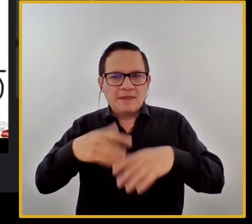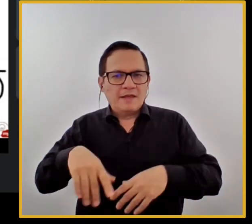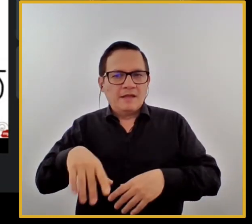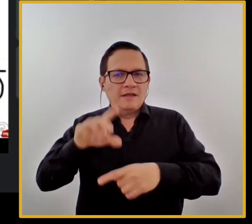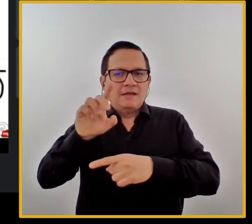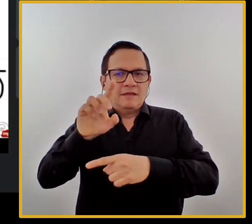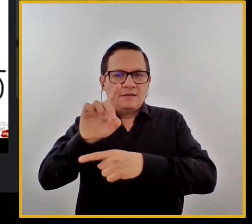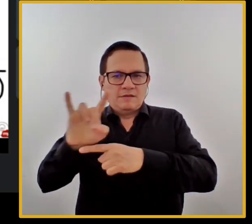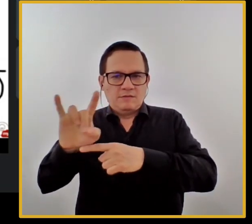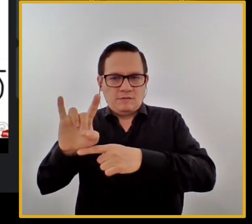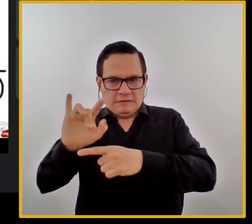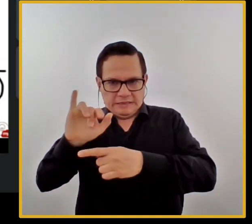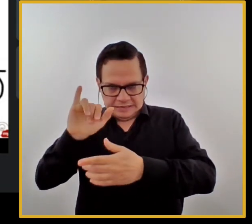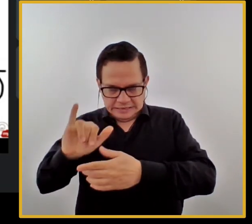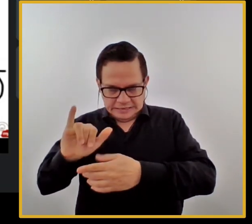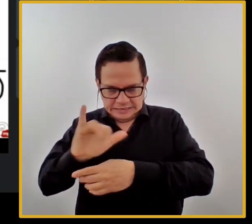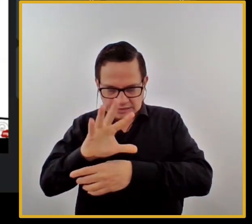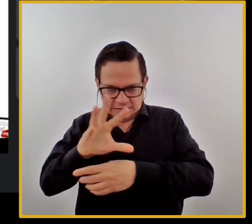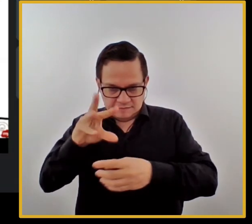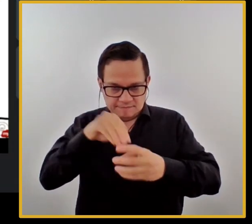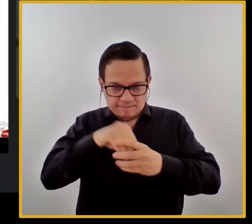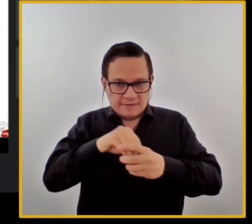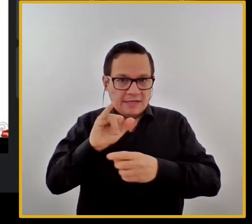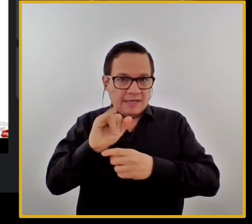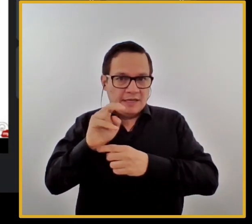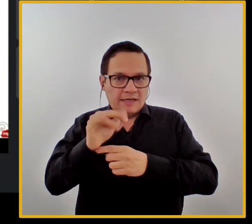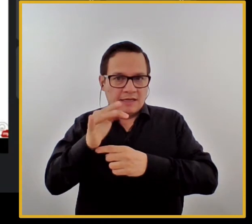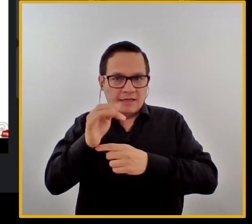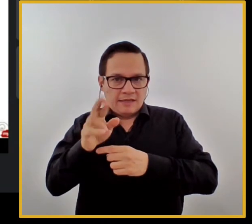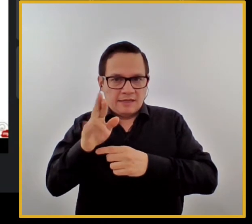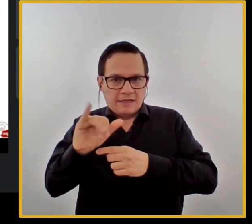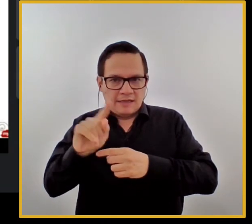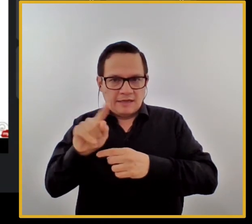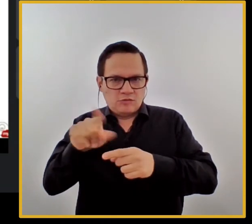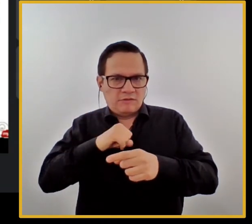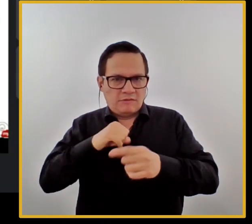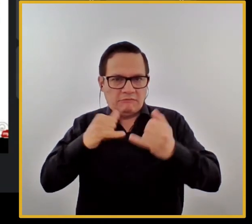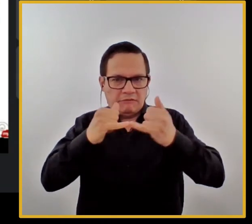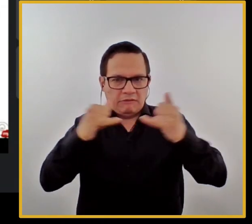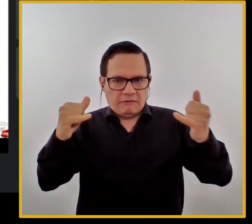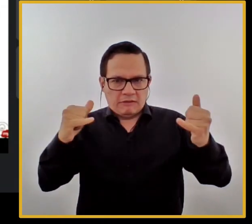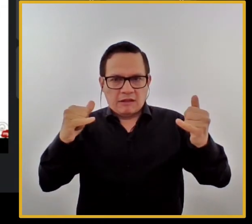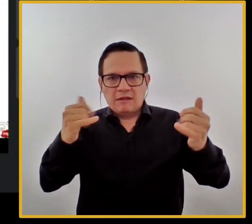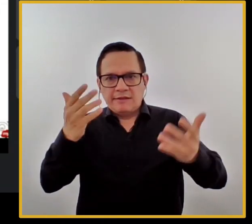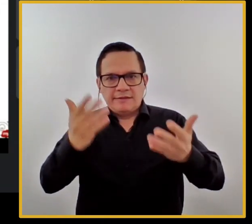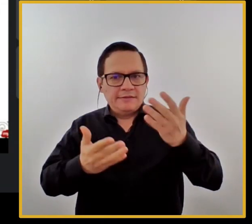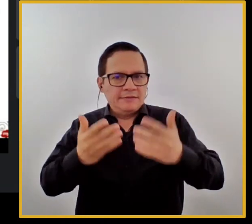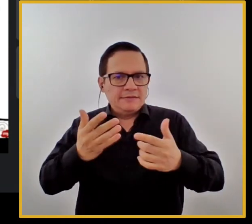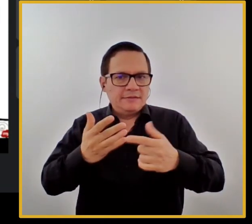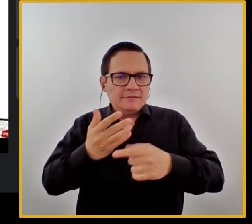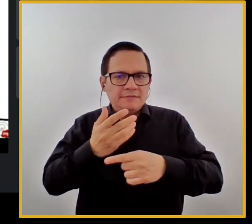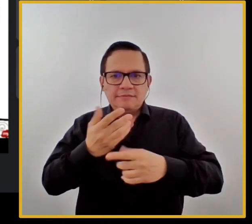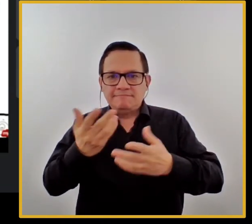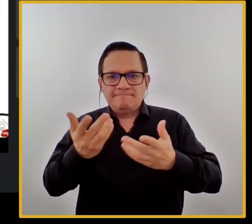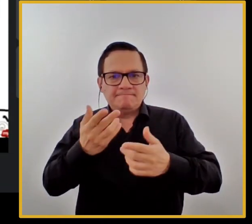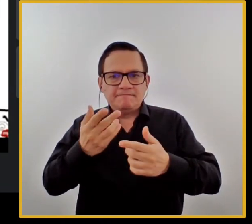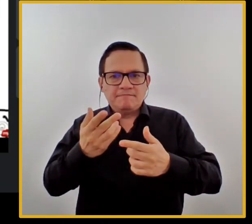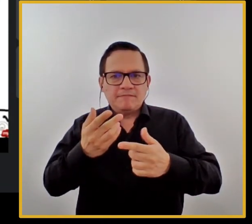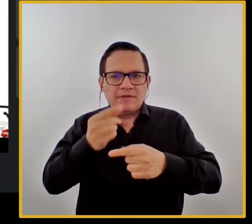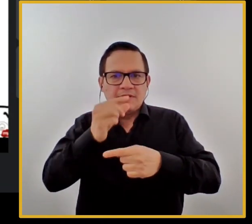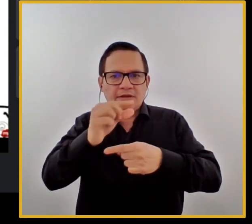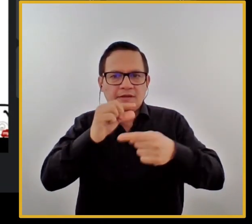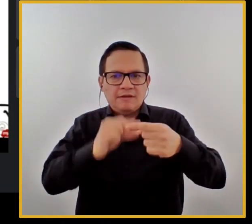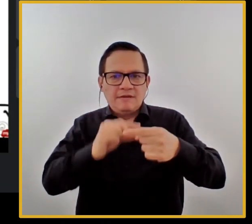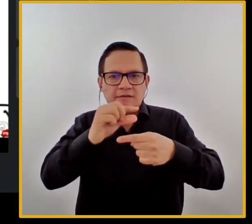es la que tú integras. Entonces, si tú la tienes lineal, U de U no tienes ninguna fracción. Entonces, ¿por qué va